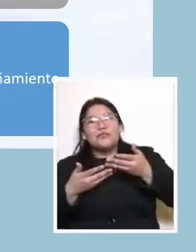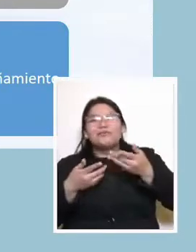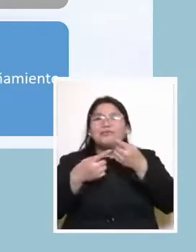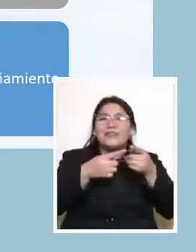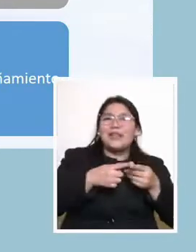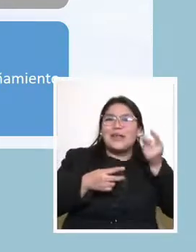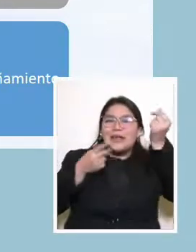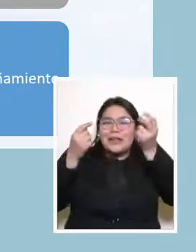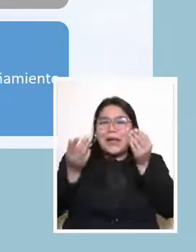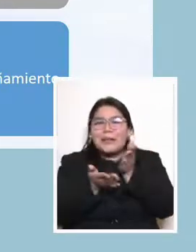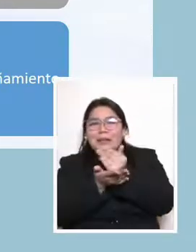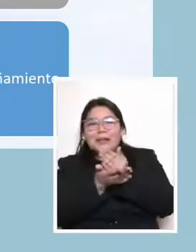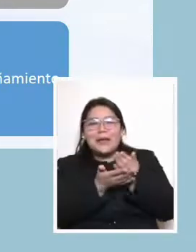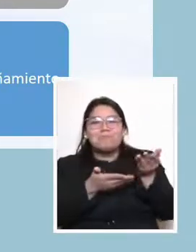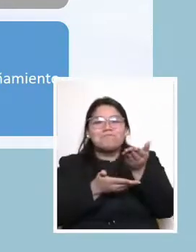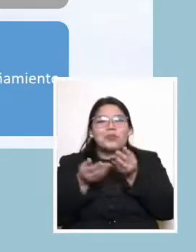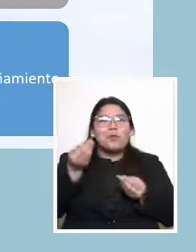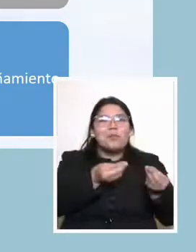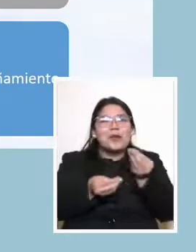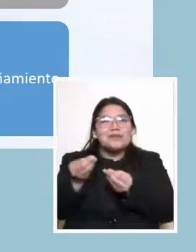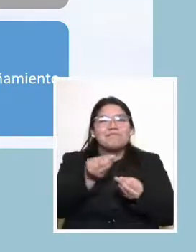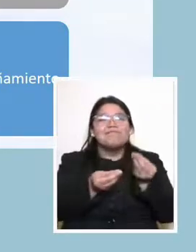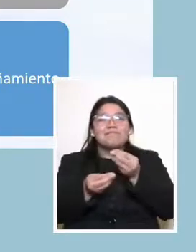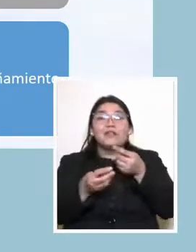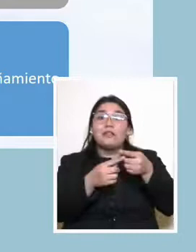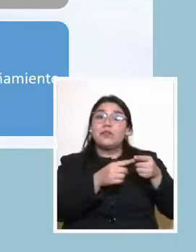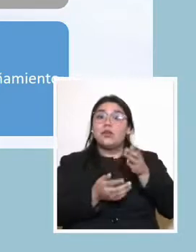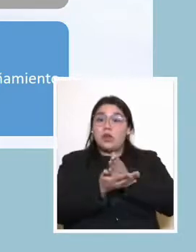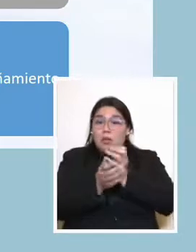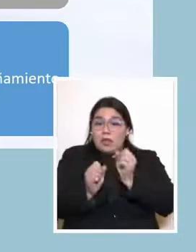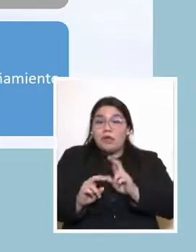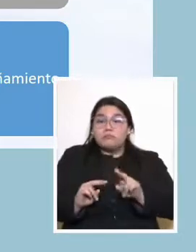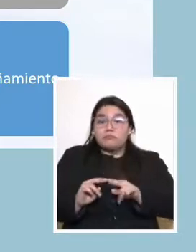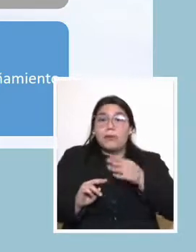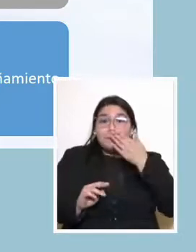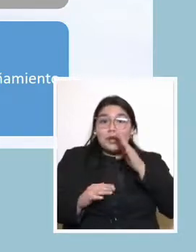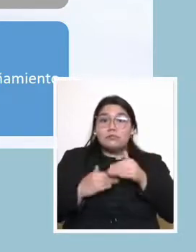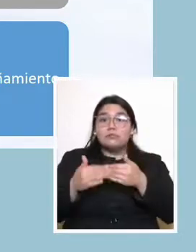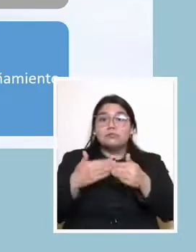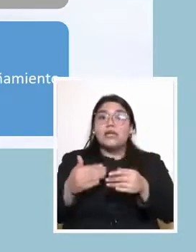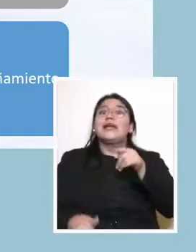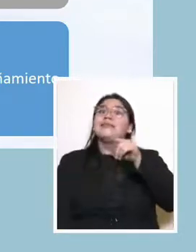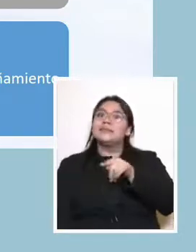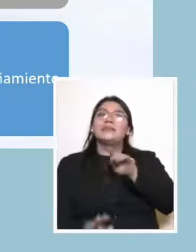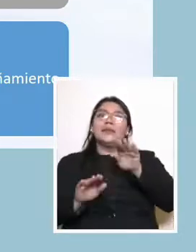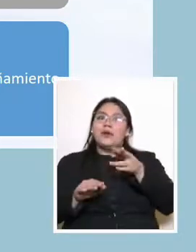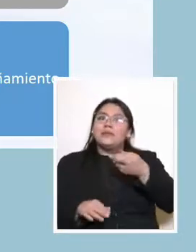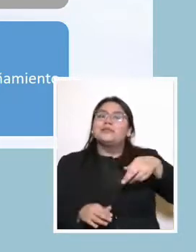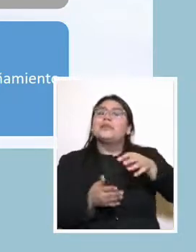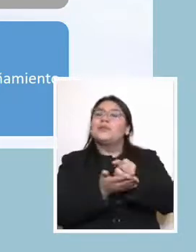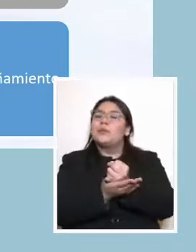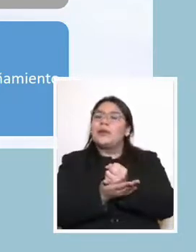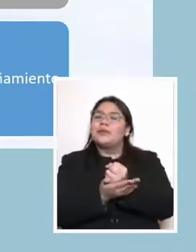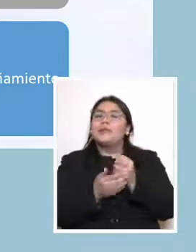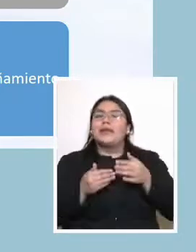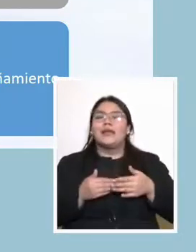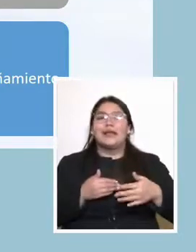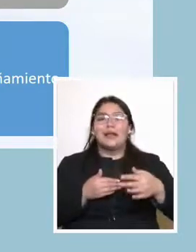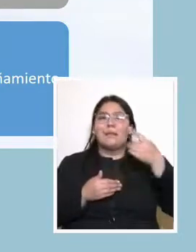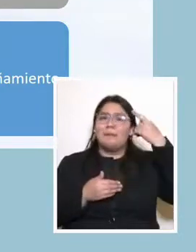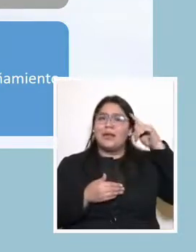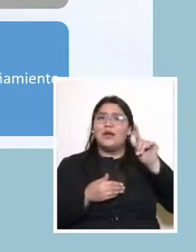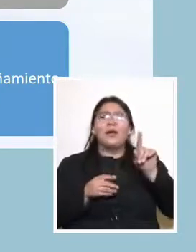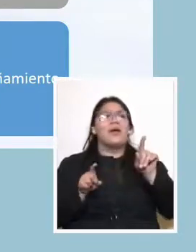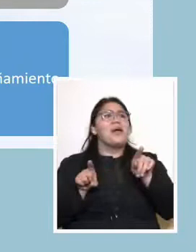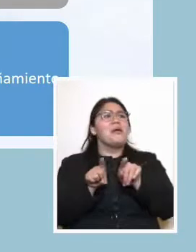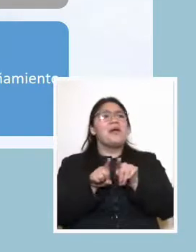distintos establecimientos que lograban efectivamente poder implementar esas mejoras. Tenemos que volver a esa lógica de colaboración, pero no solo podemos hacerlo como un auto que